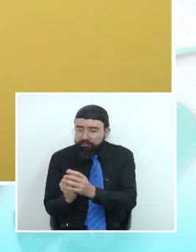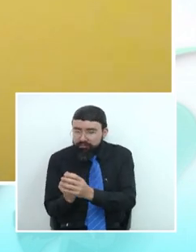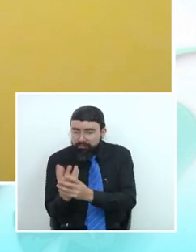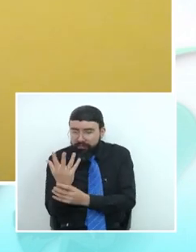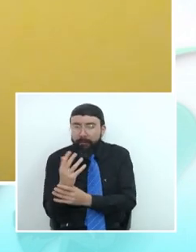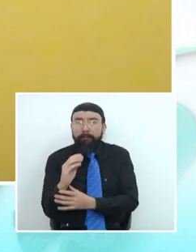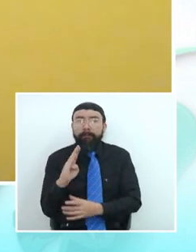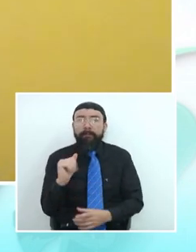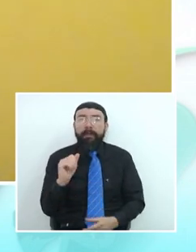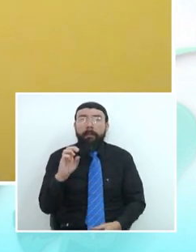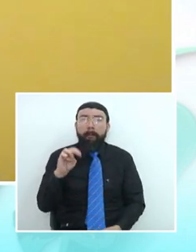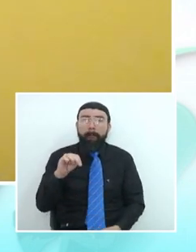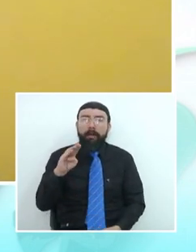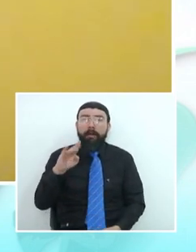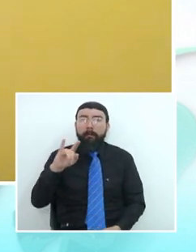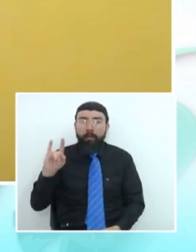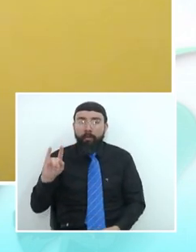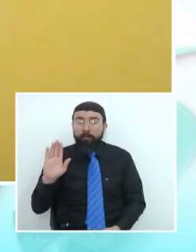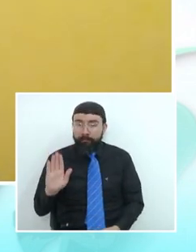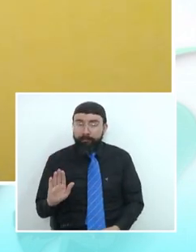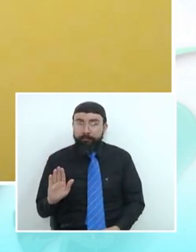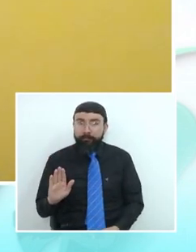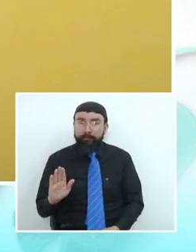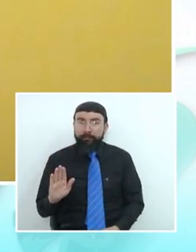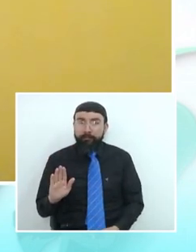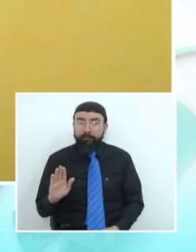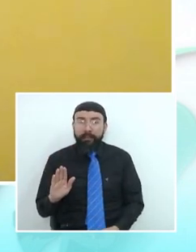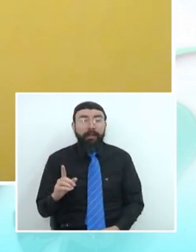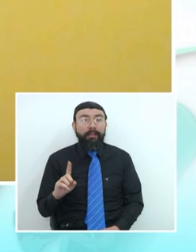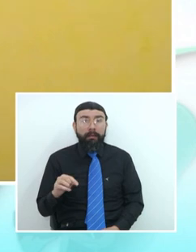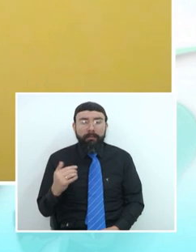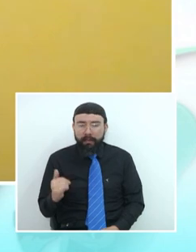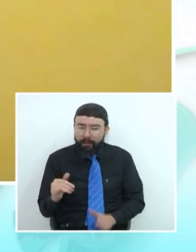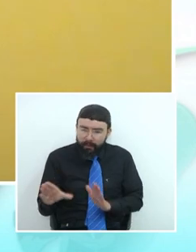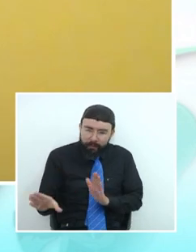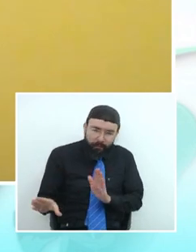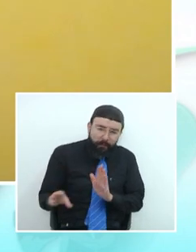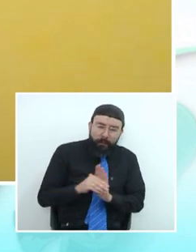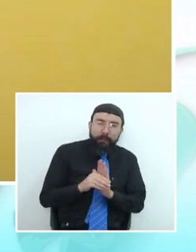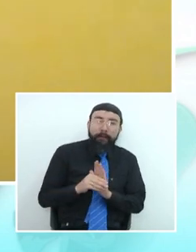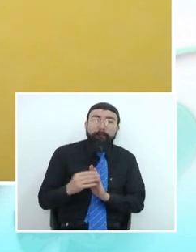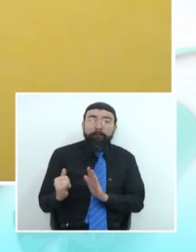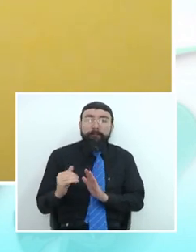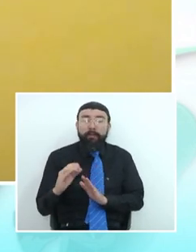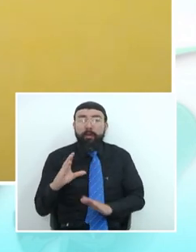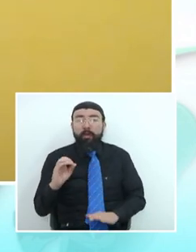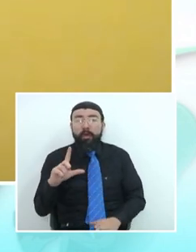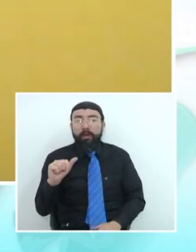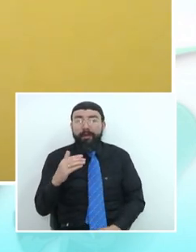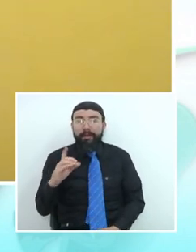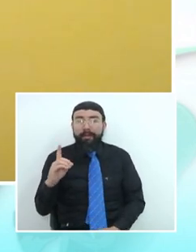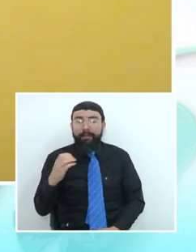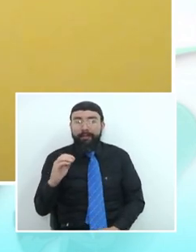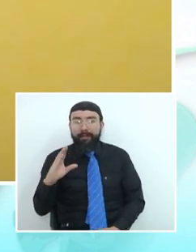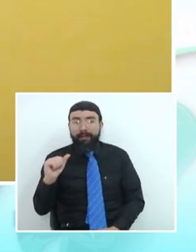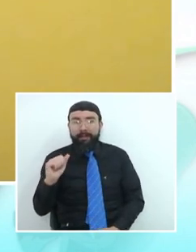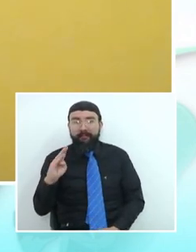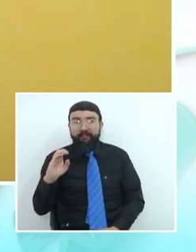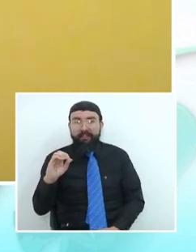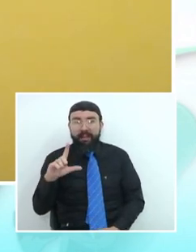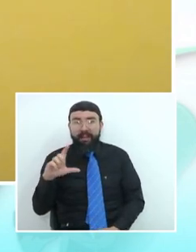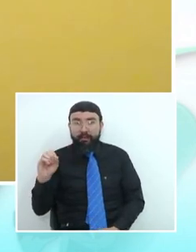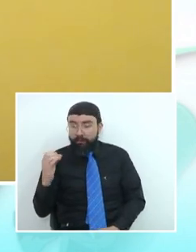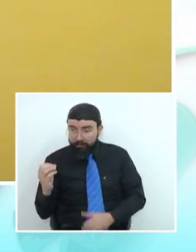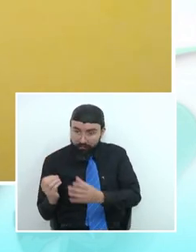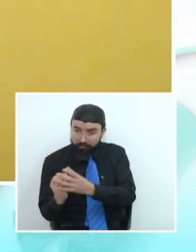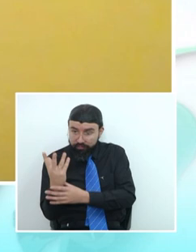bambú y, de la, y el silicio que se extrae también de la cola de caballo. Así es que con estas frutas y estas